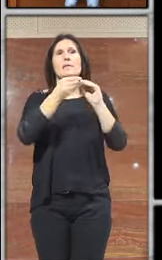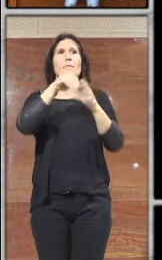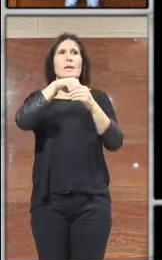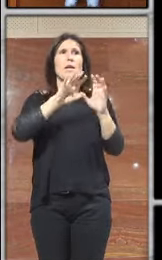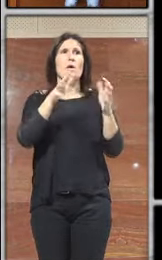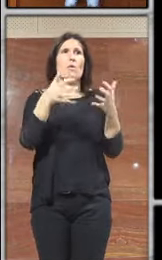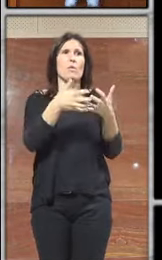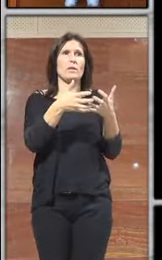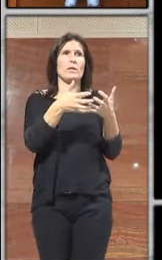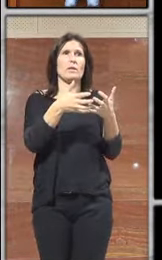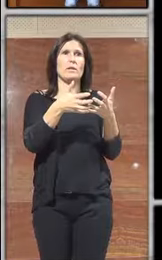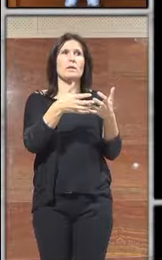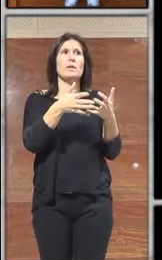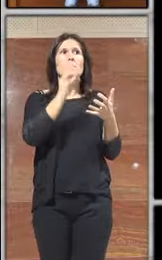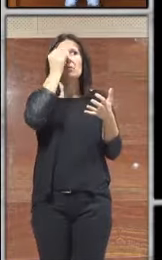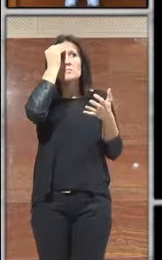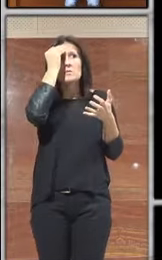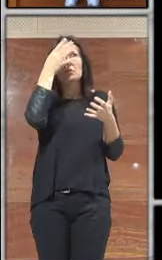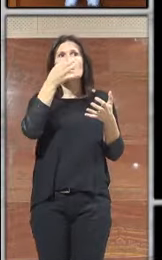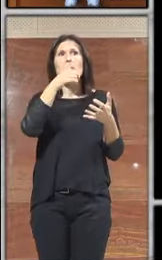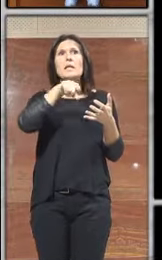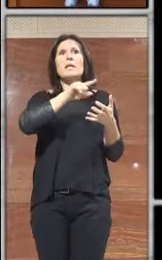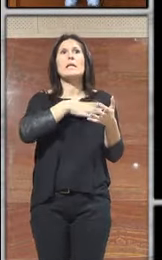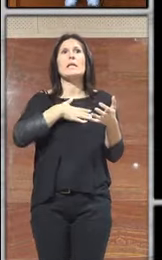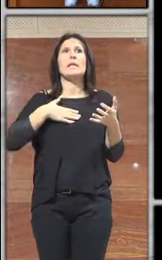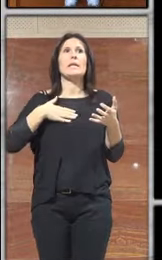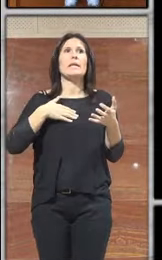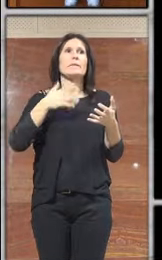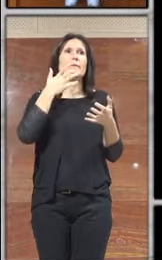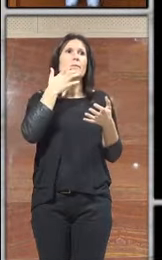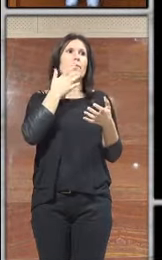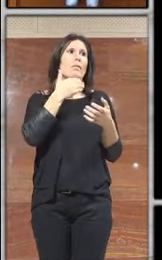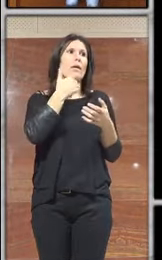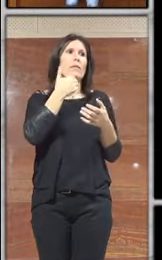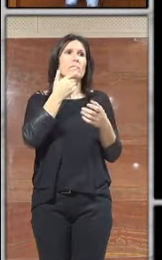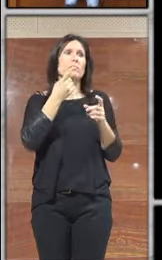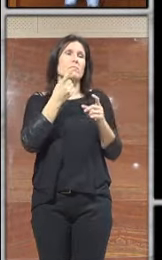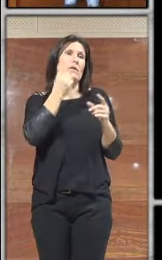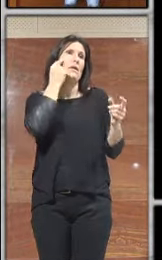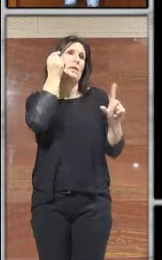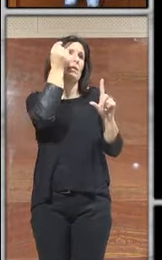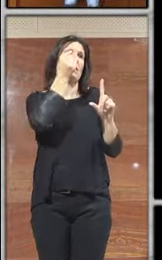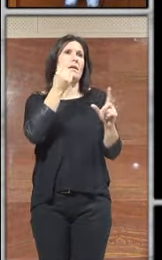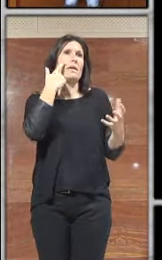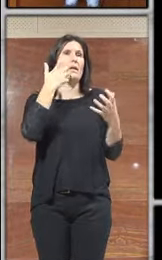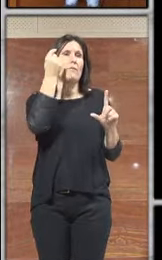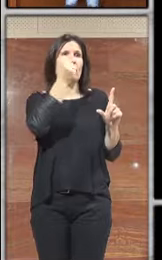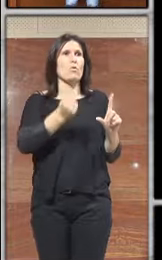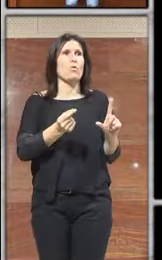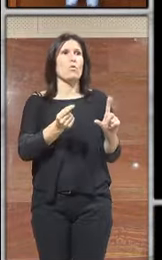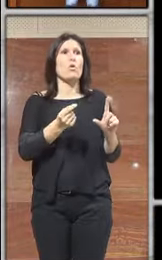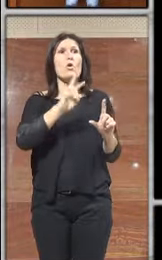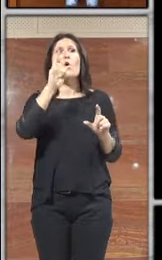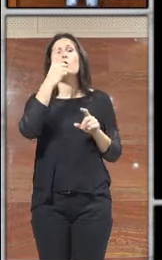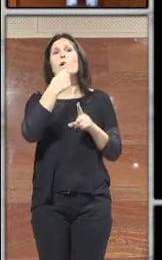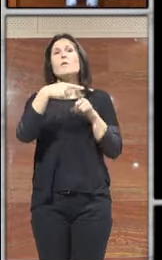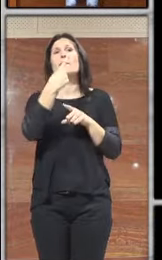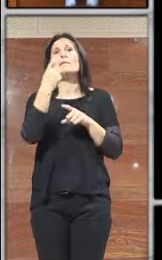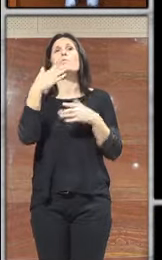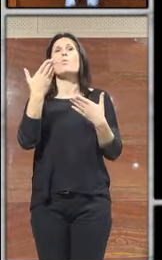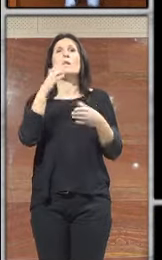incluir, he entendido así, como criterios de búsqueda de una manera, pues desde pictográfico o algo así. Otra cosa que necesitamos son